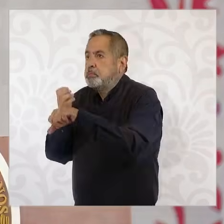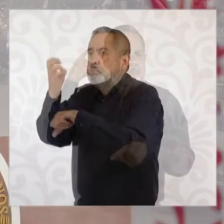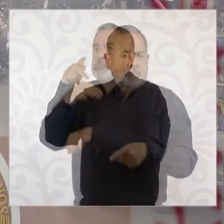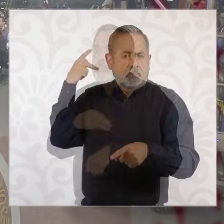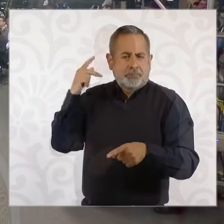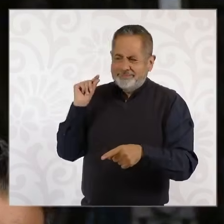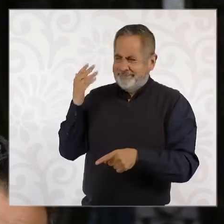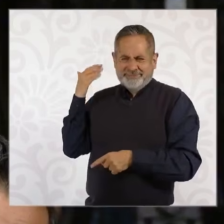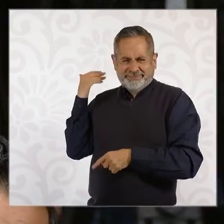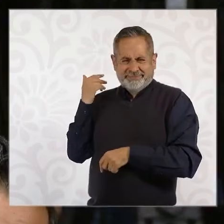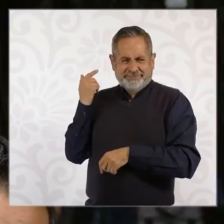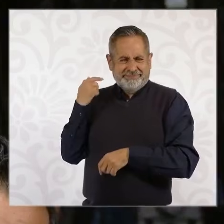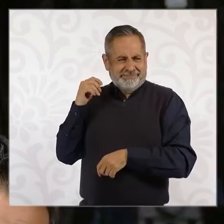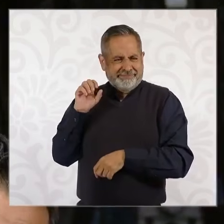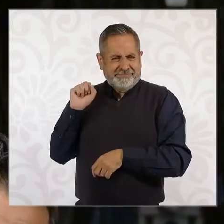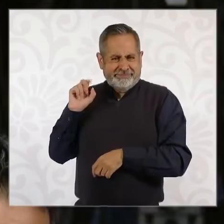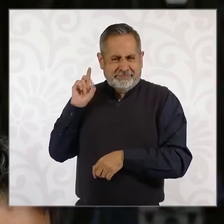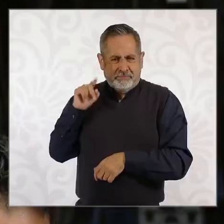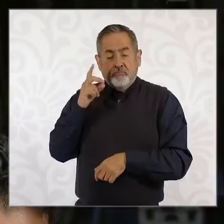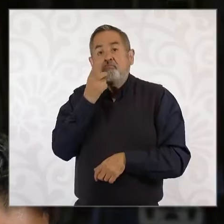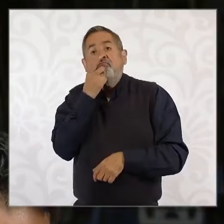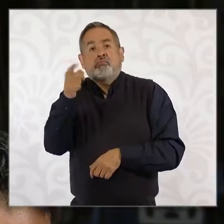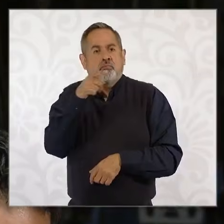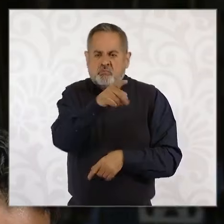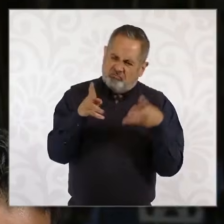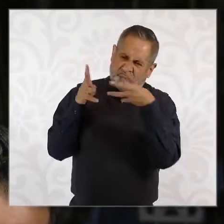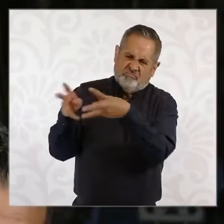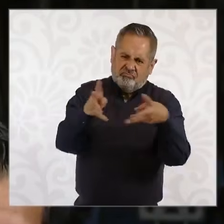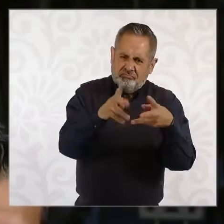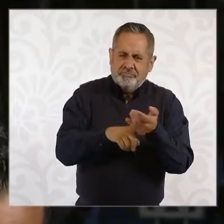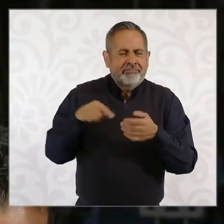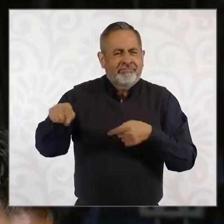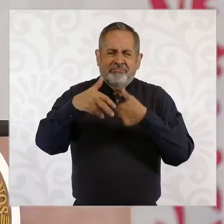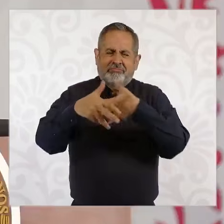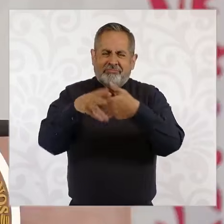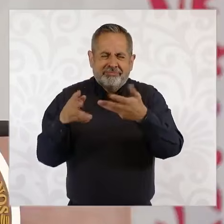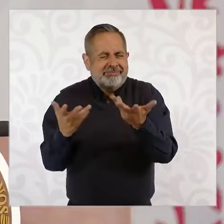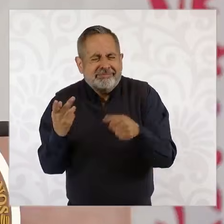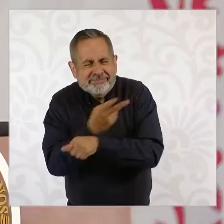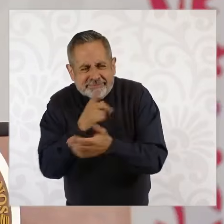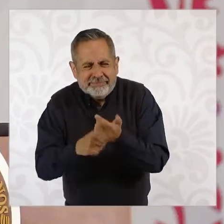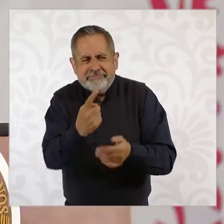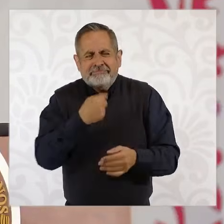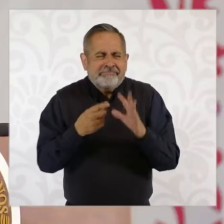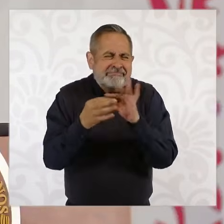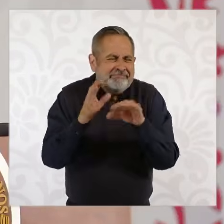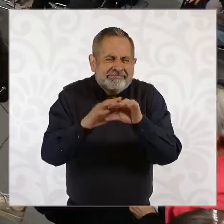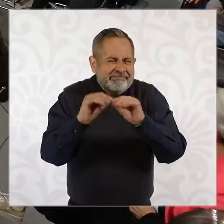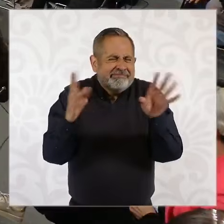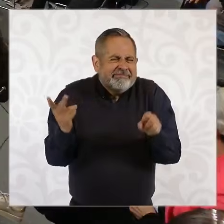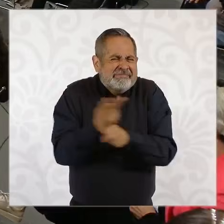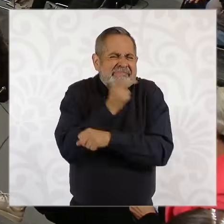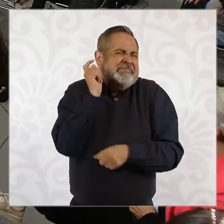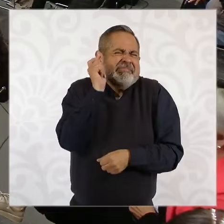municipio. Donde se dijo que usted regañó a los manifestantes. Si nos podría dar un poquito más de contexto para entender qué fue